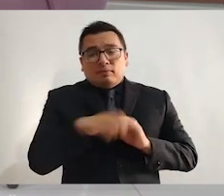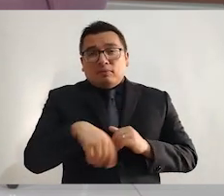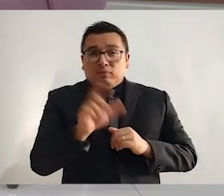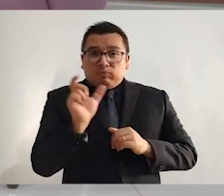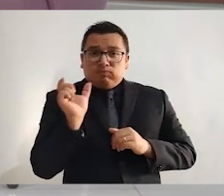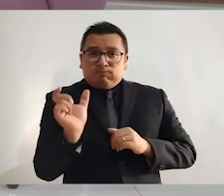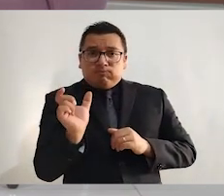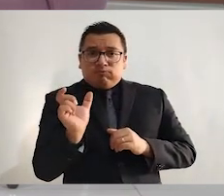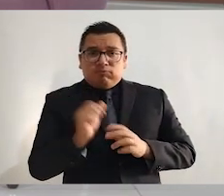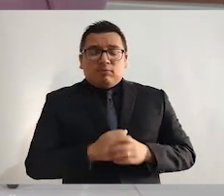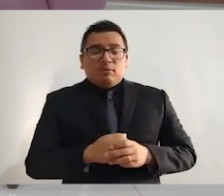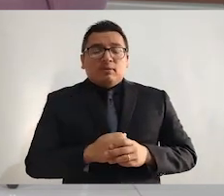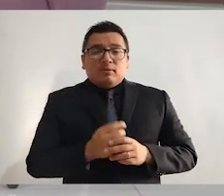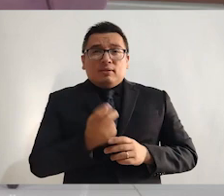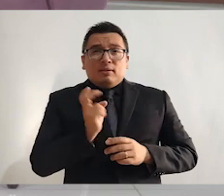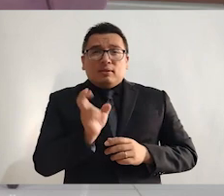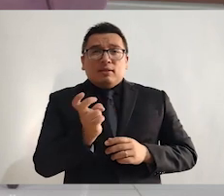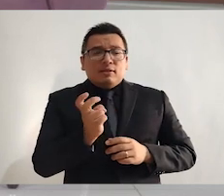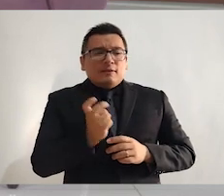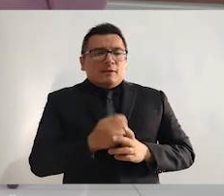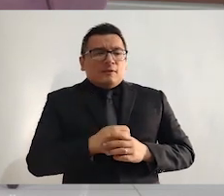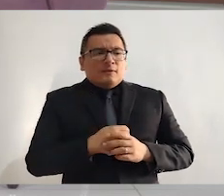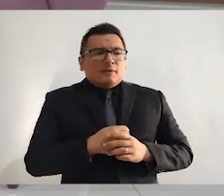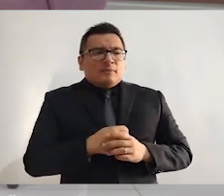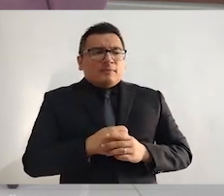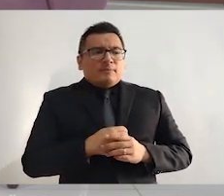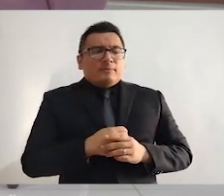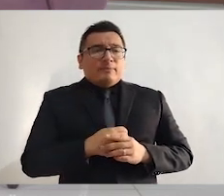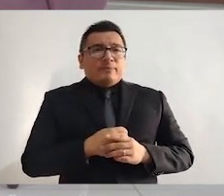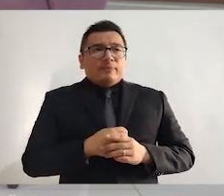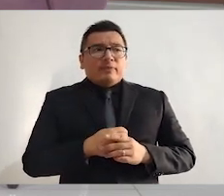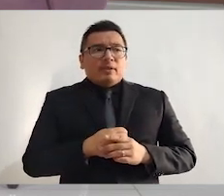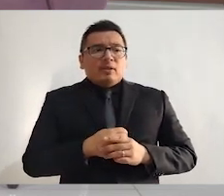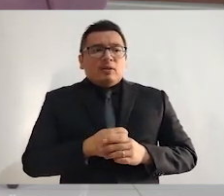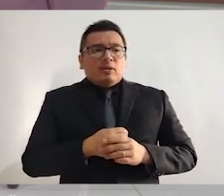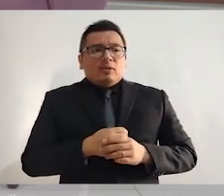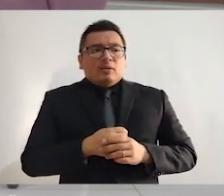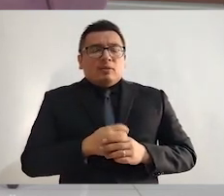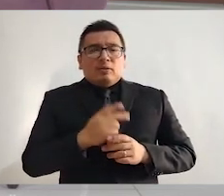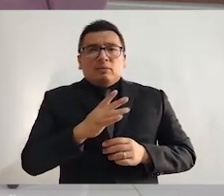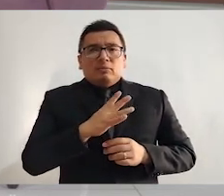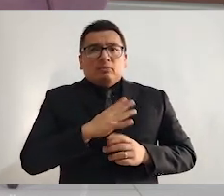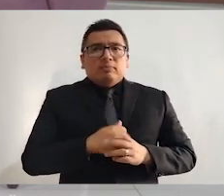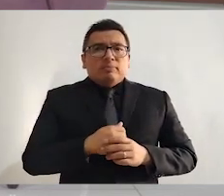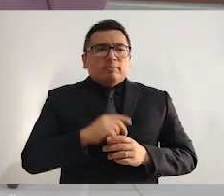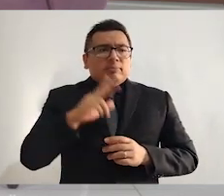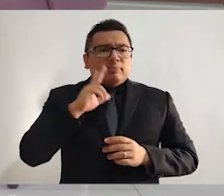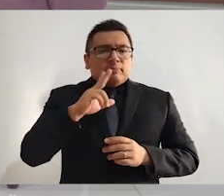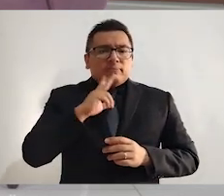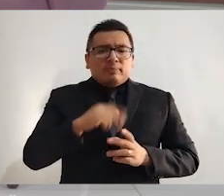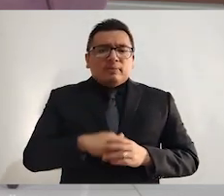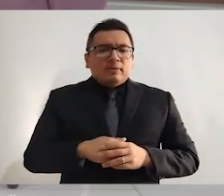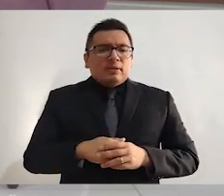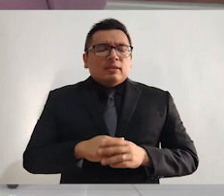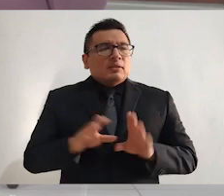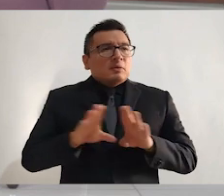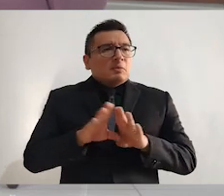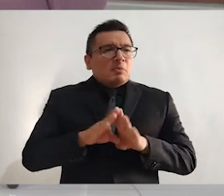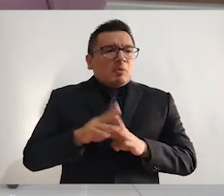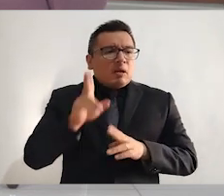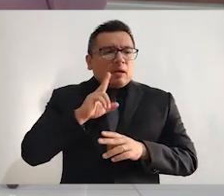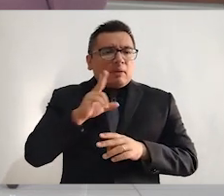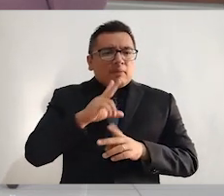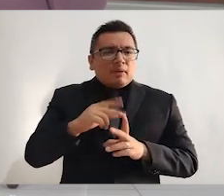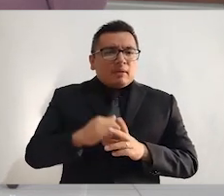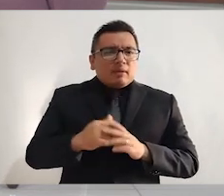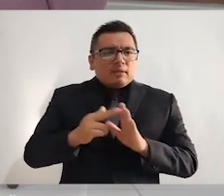del lector, la cuestión de cómo pueden ellos o cuáles son las características que se deben de tener o los protocolos al